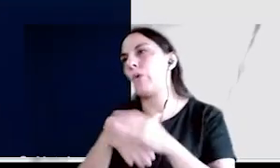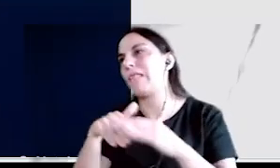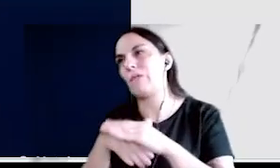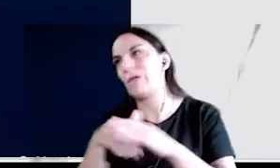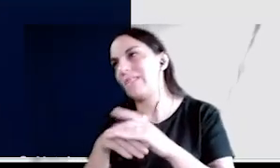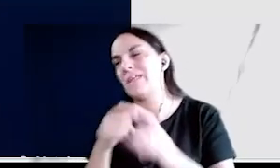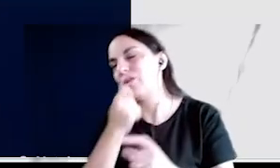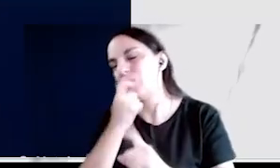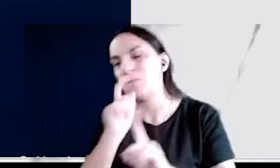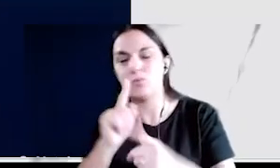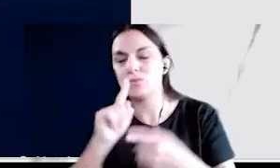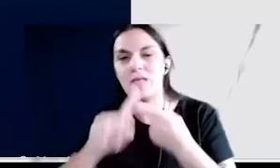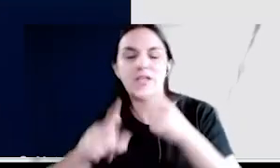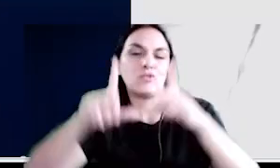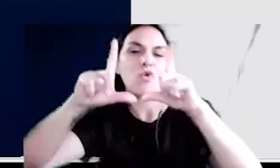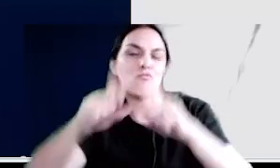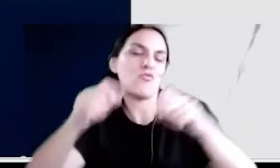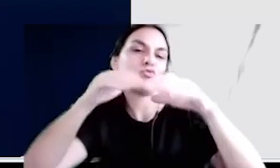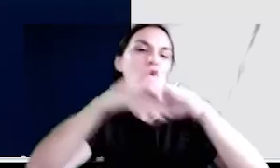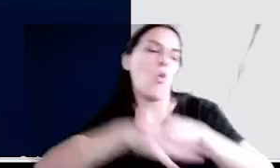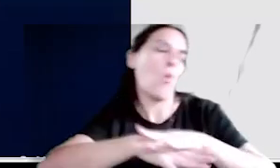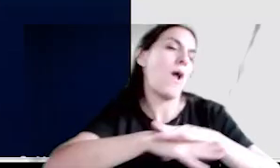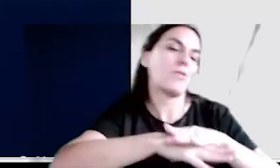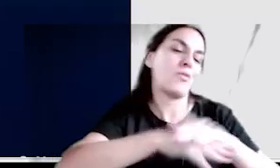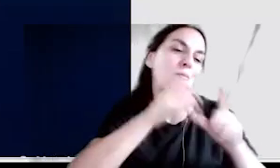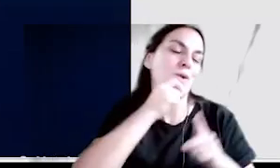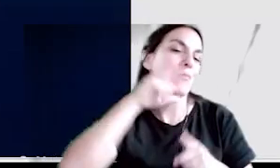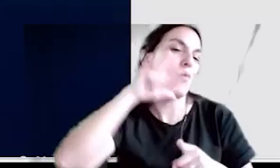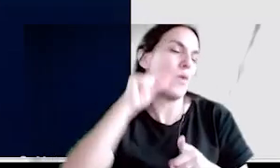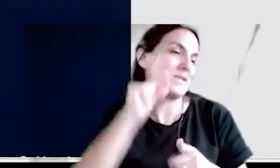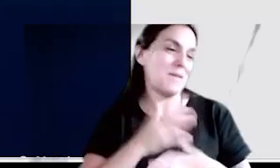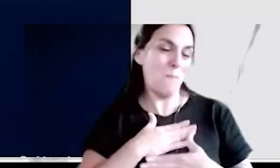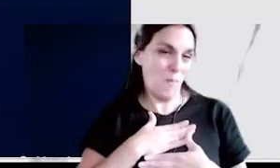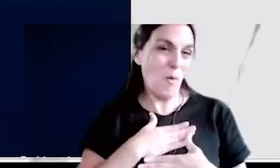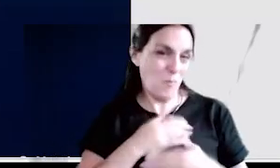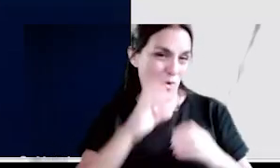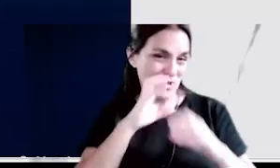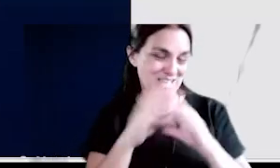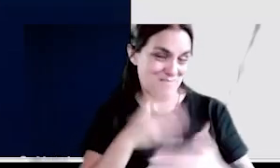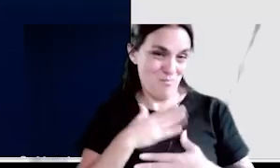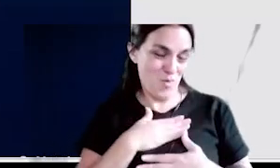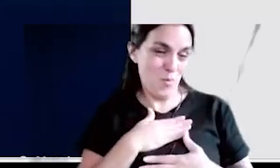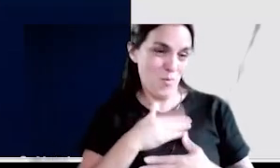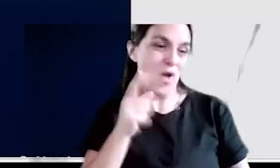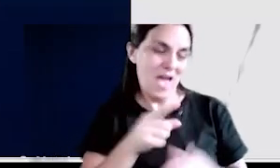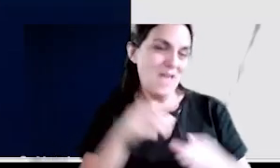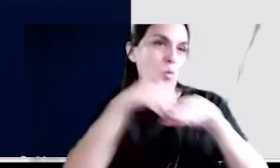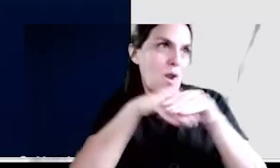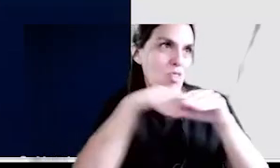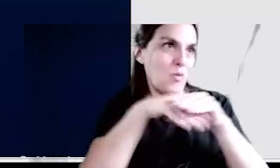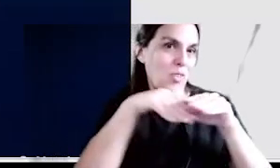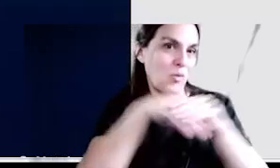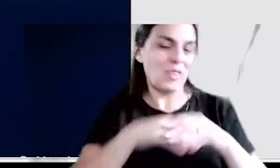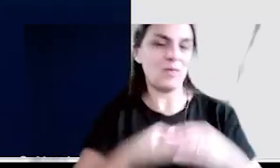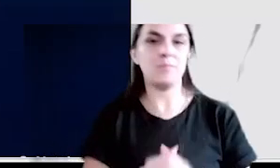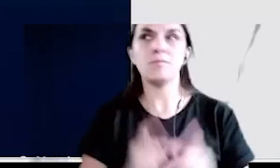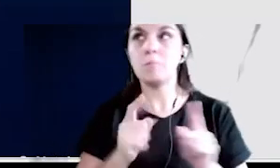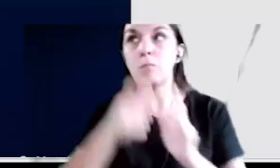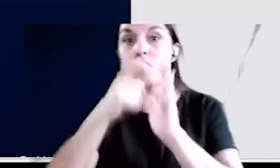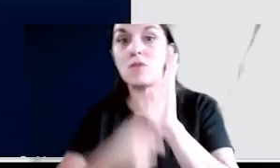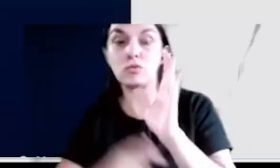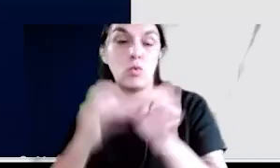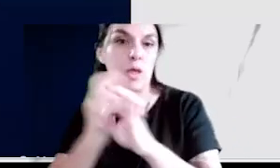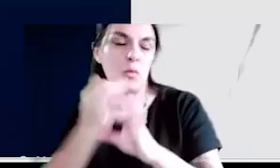digitalizo. Le saco una foto y me hago un chat en WhatsApp que pongo comprobantes deducibles y lo voy dejando. De hecho, la factura del colegio de los nenes ya